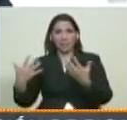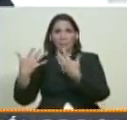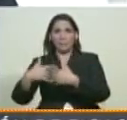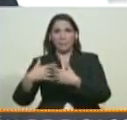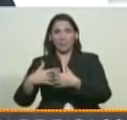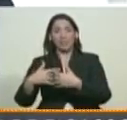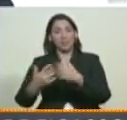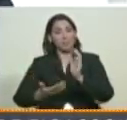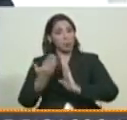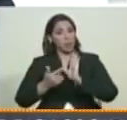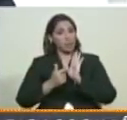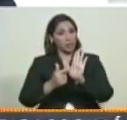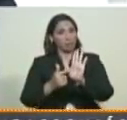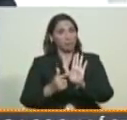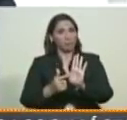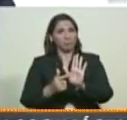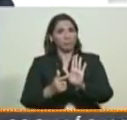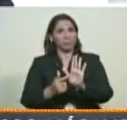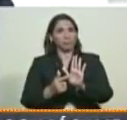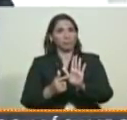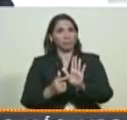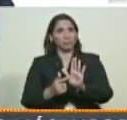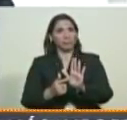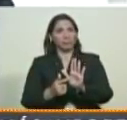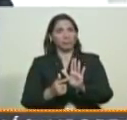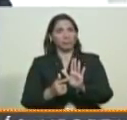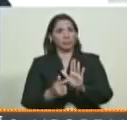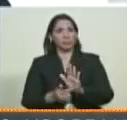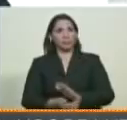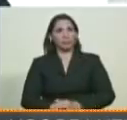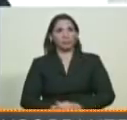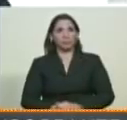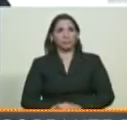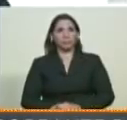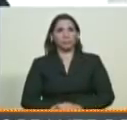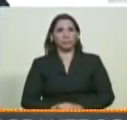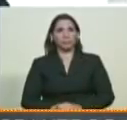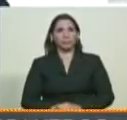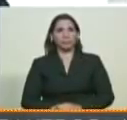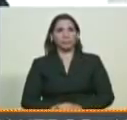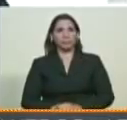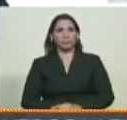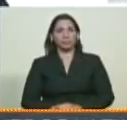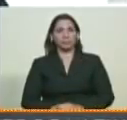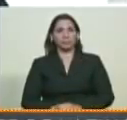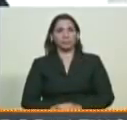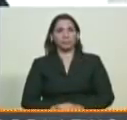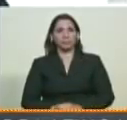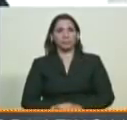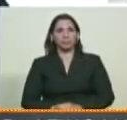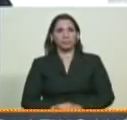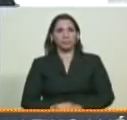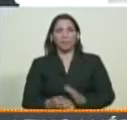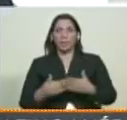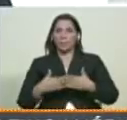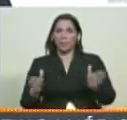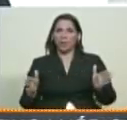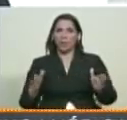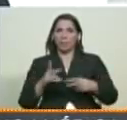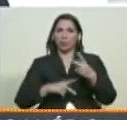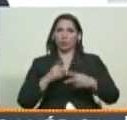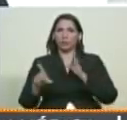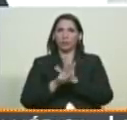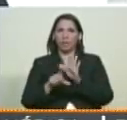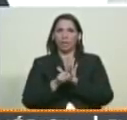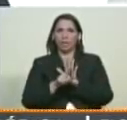quiero destacar, se acogió a la figura de la delación, que es una garantía procesal. No solo